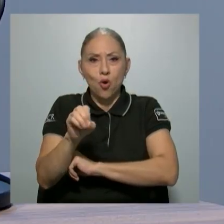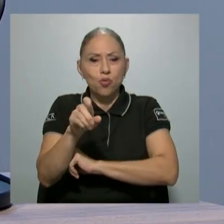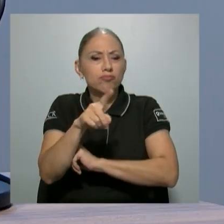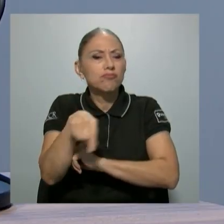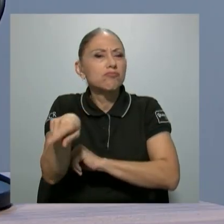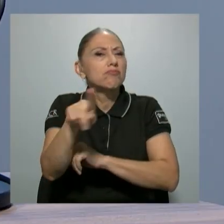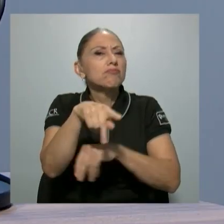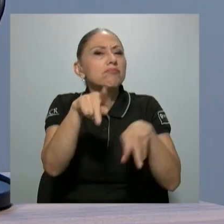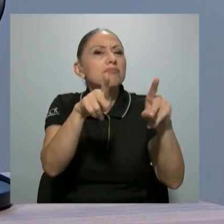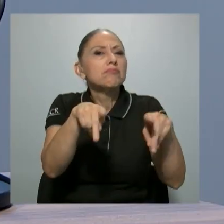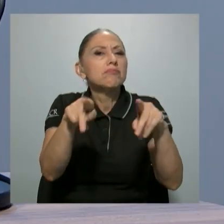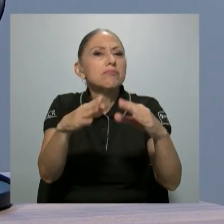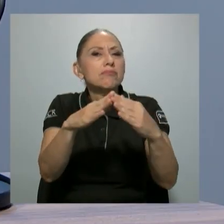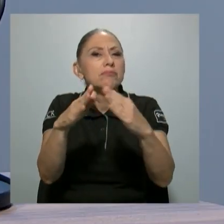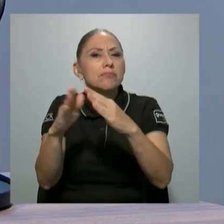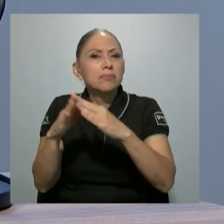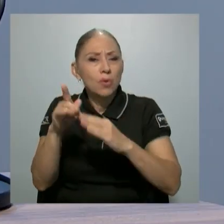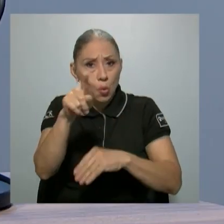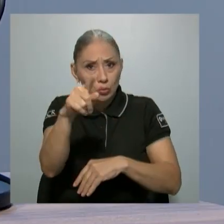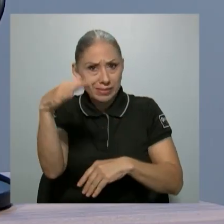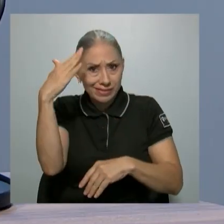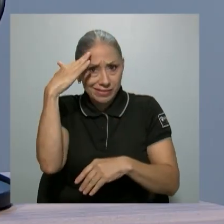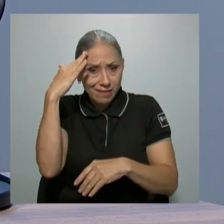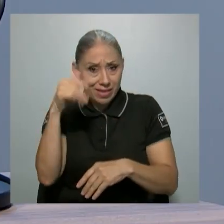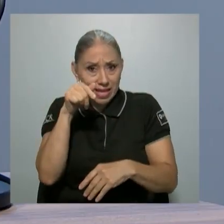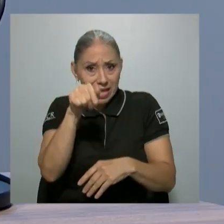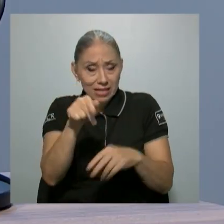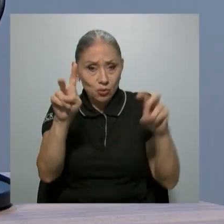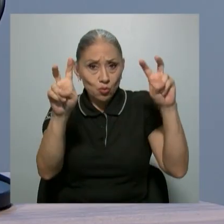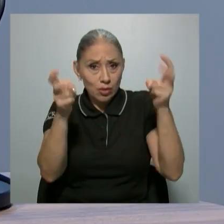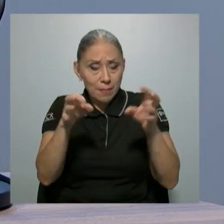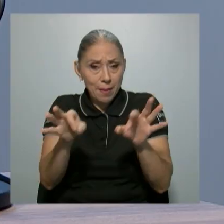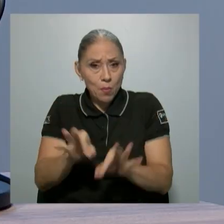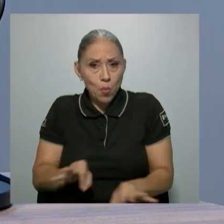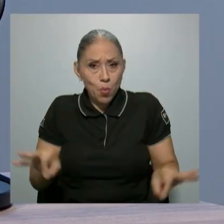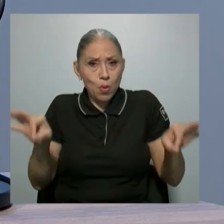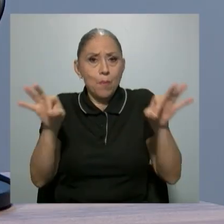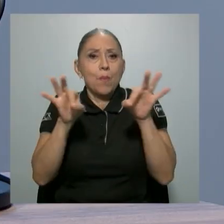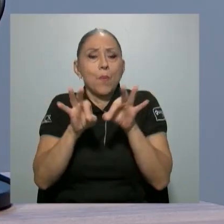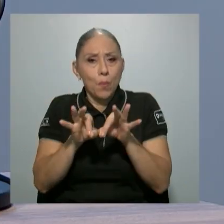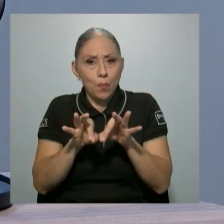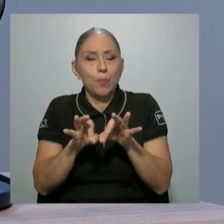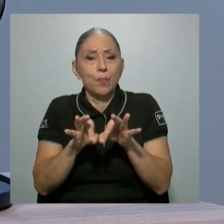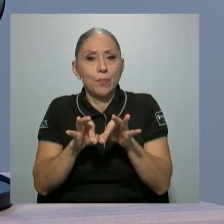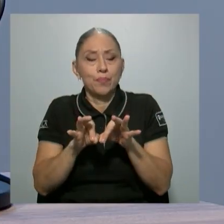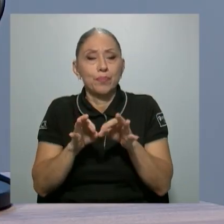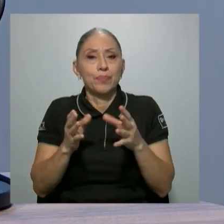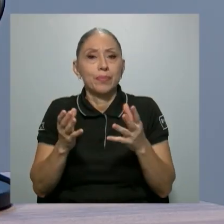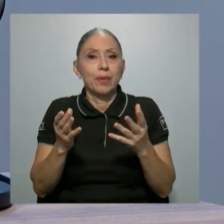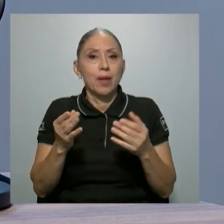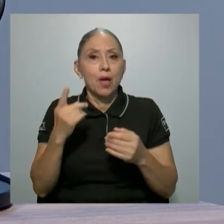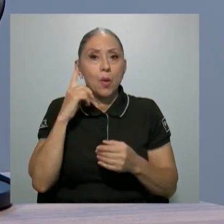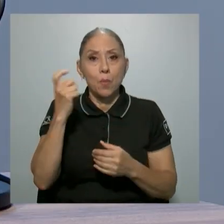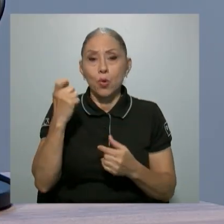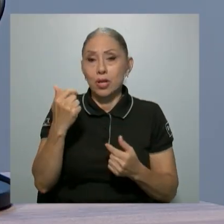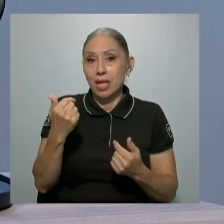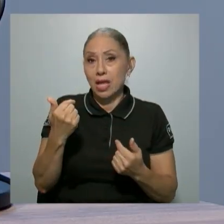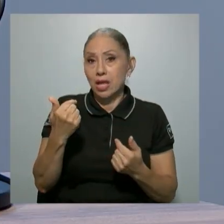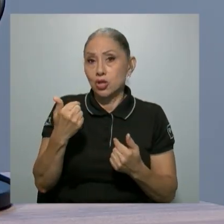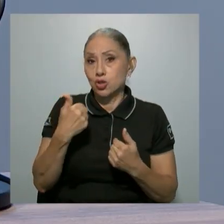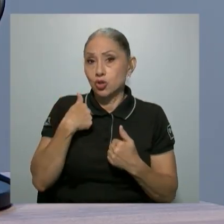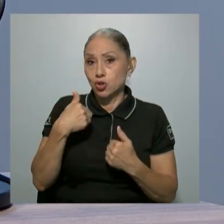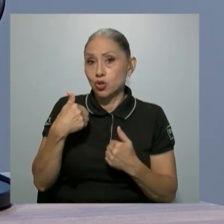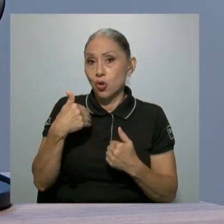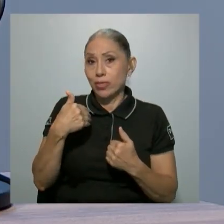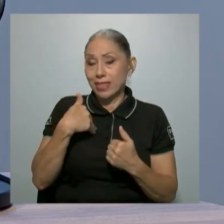años de acompañarnos saben que es un tema que nos es muy importante, porque yo tengo una asociación con